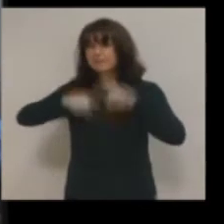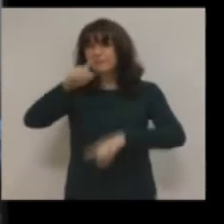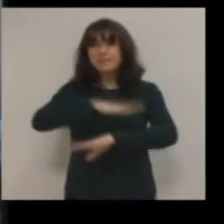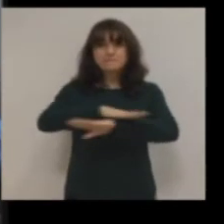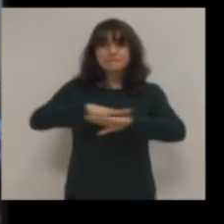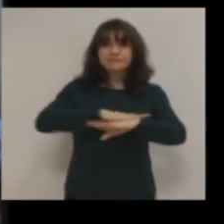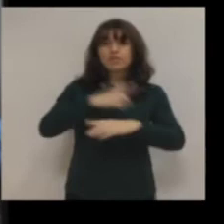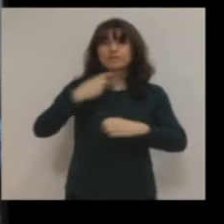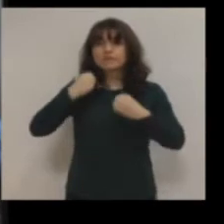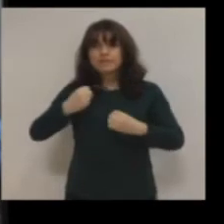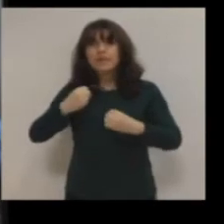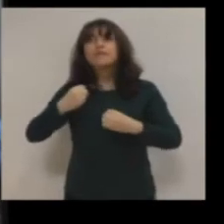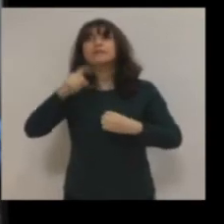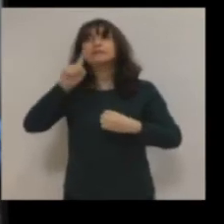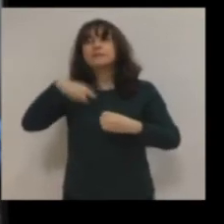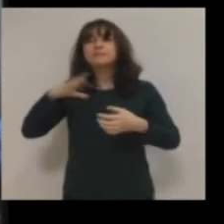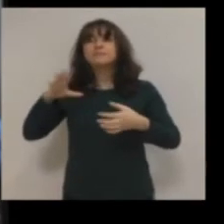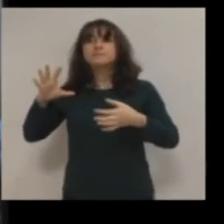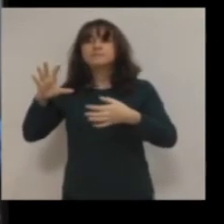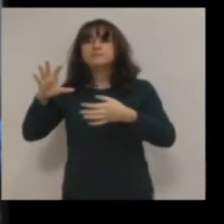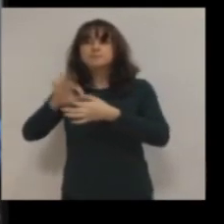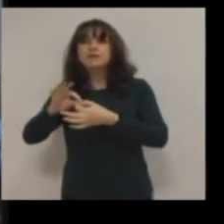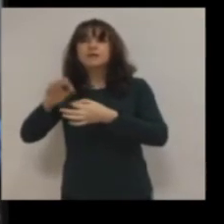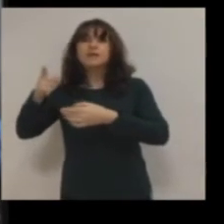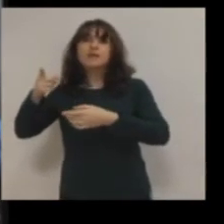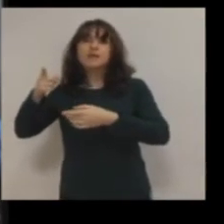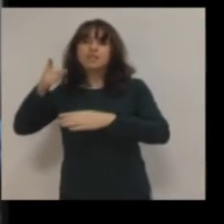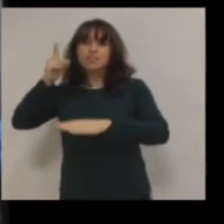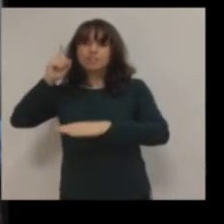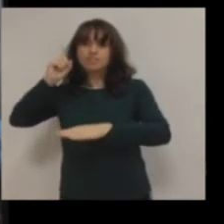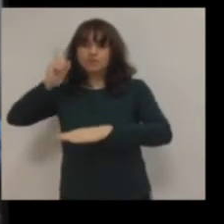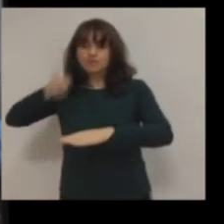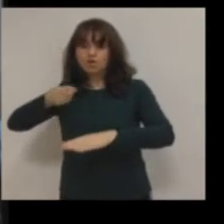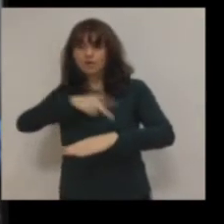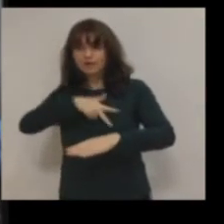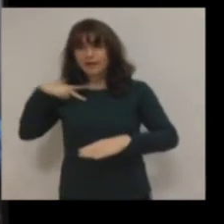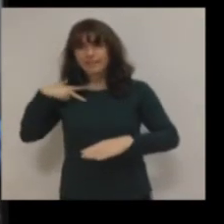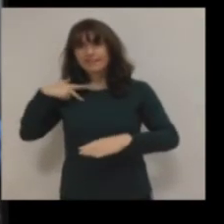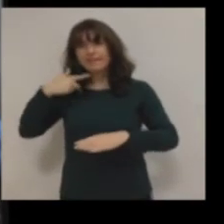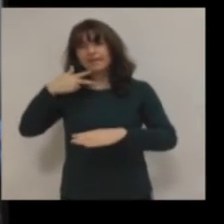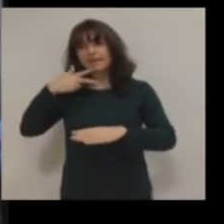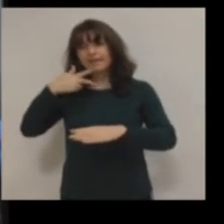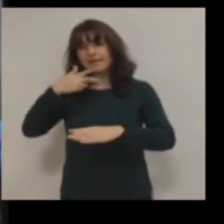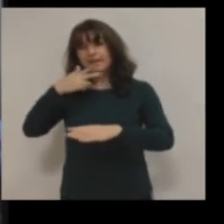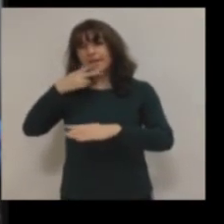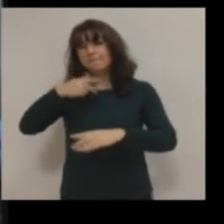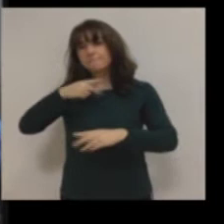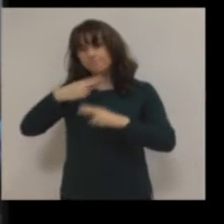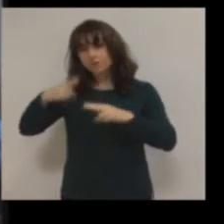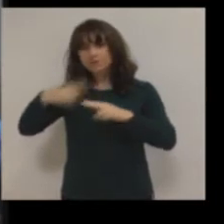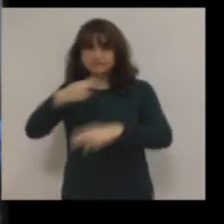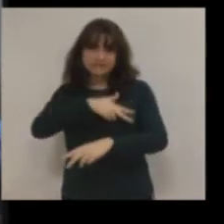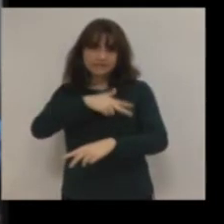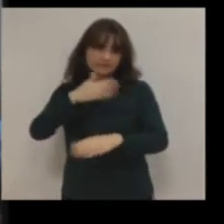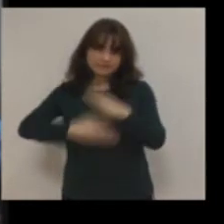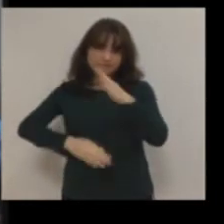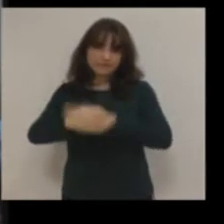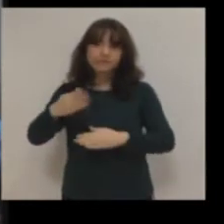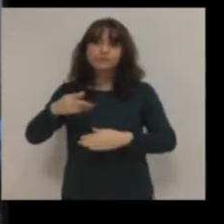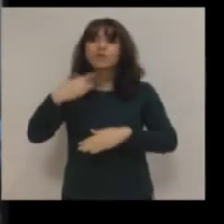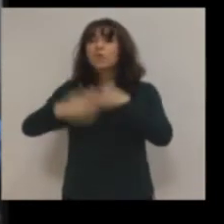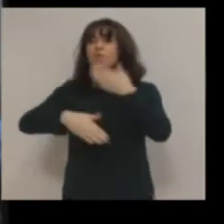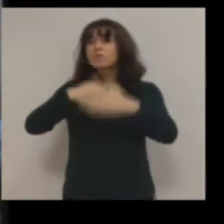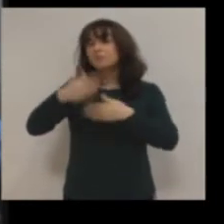de Sanidad y a su vez está radicada en la Dirección General de Políticas de Discapacidad, de Políticas de Discapacidad. Es un